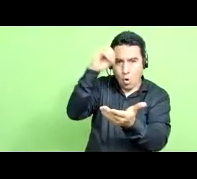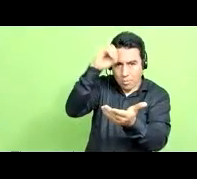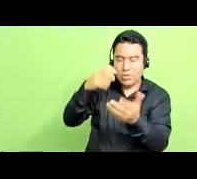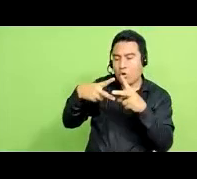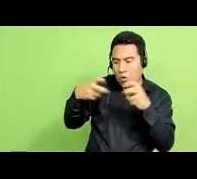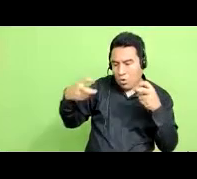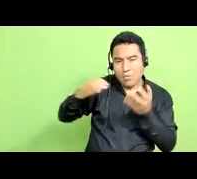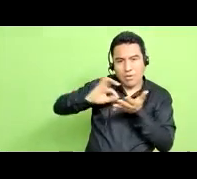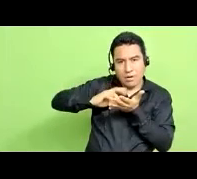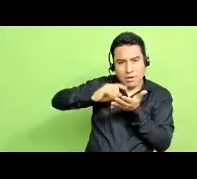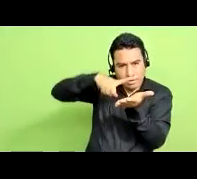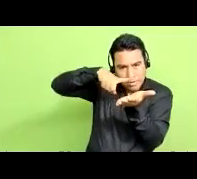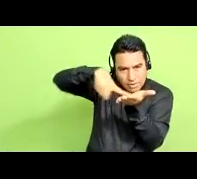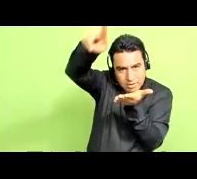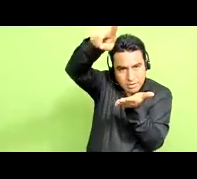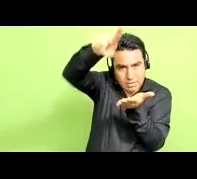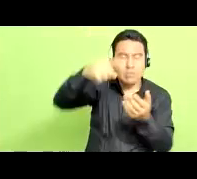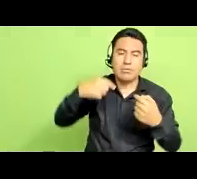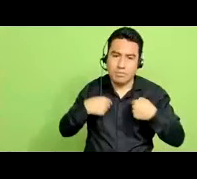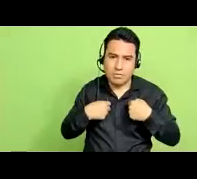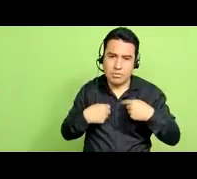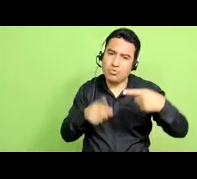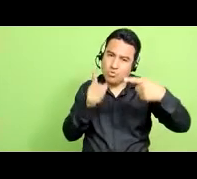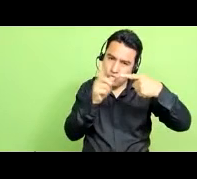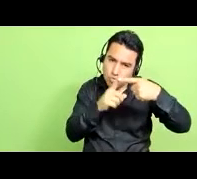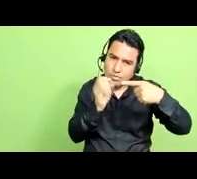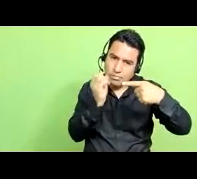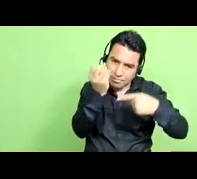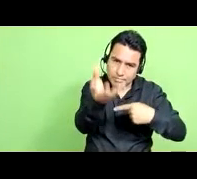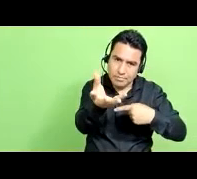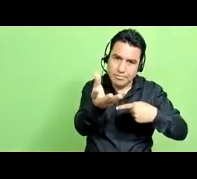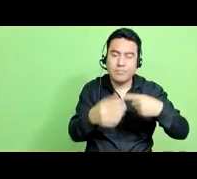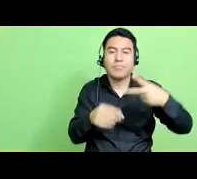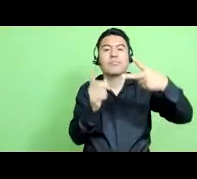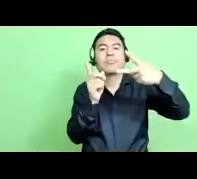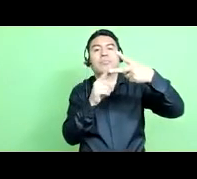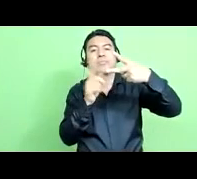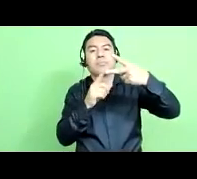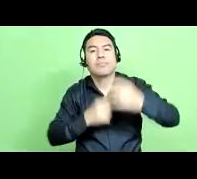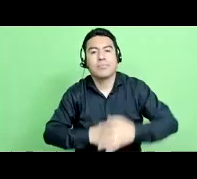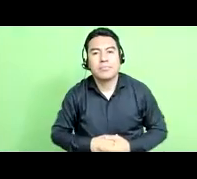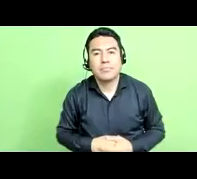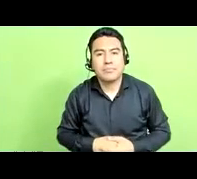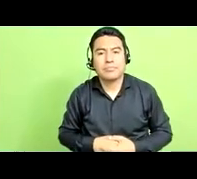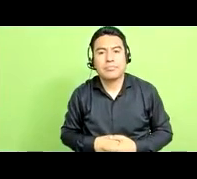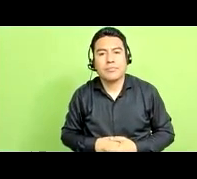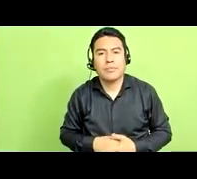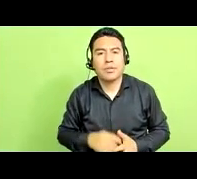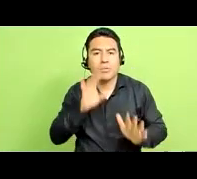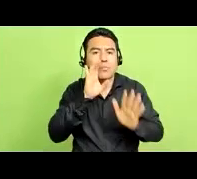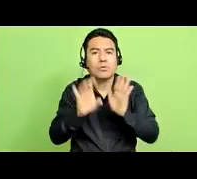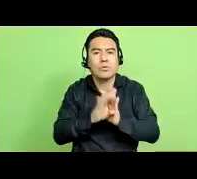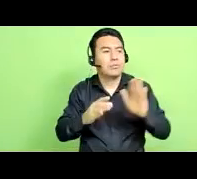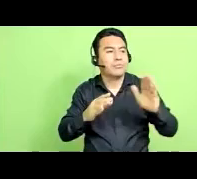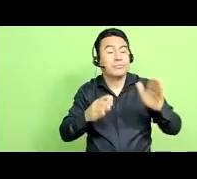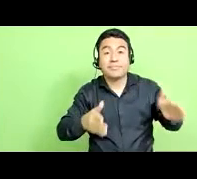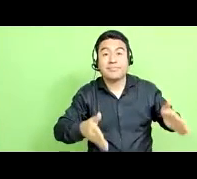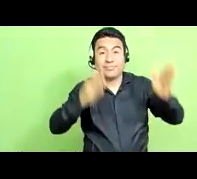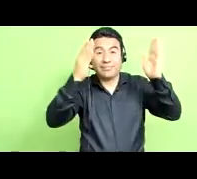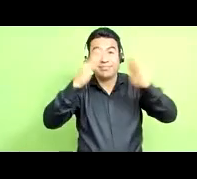es 13 cuando las edificaciones son de uso comercial